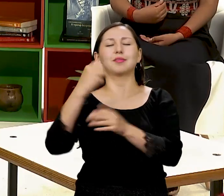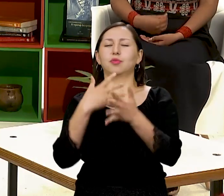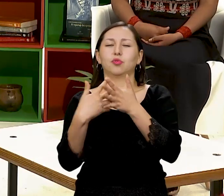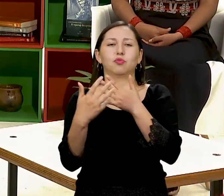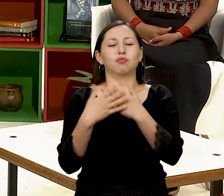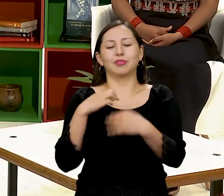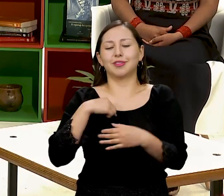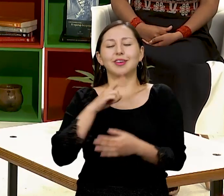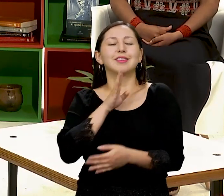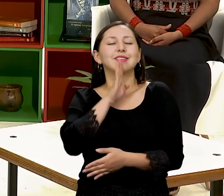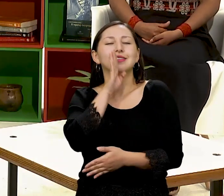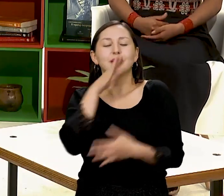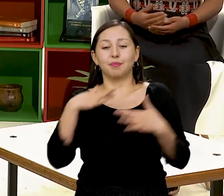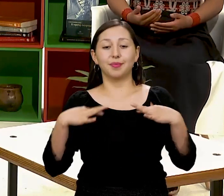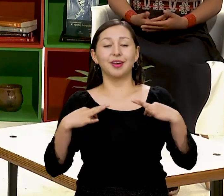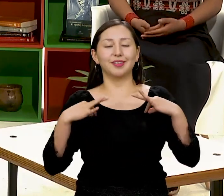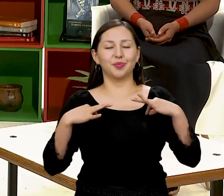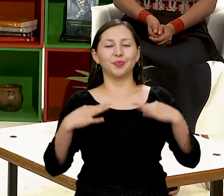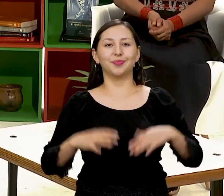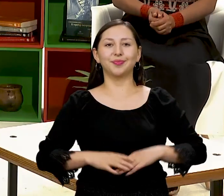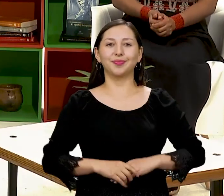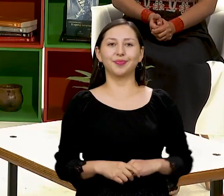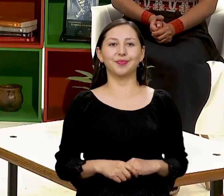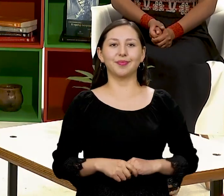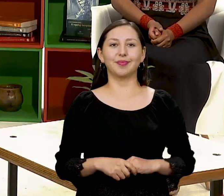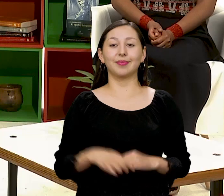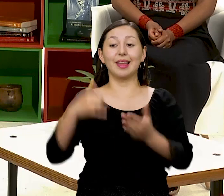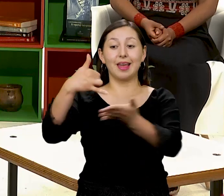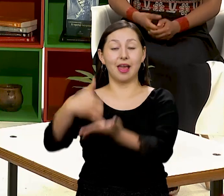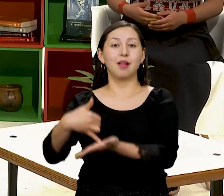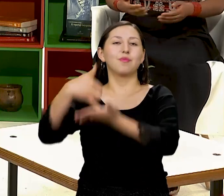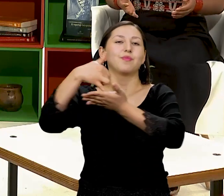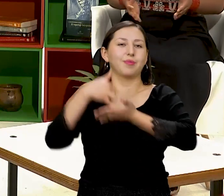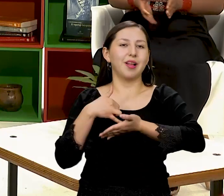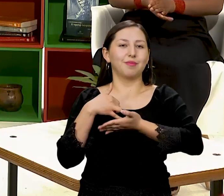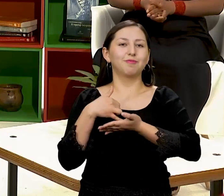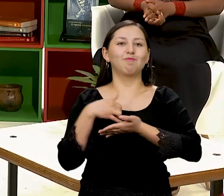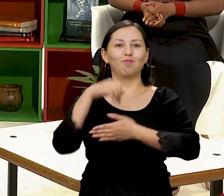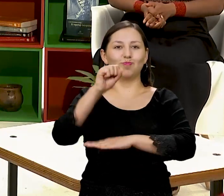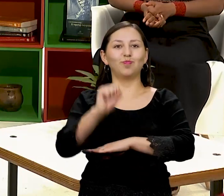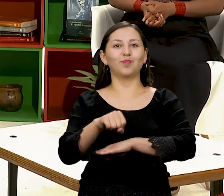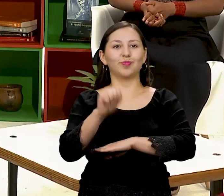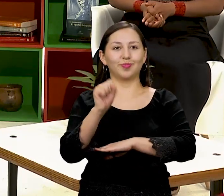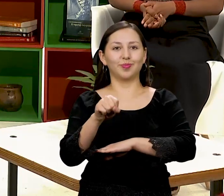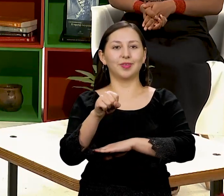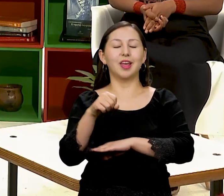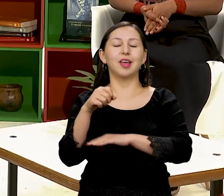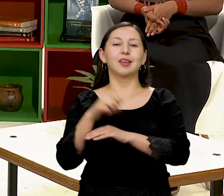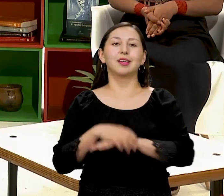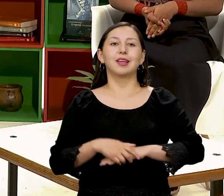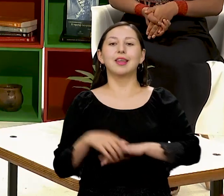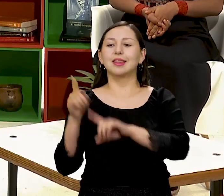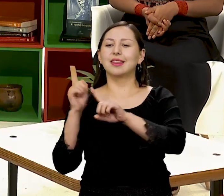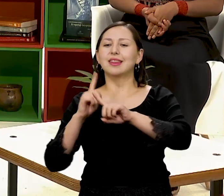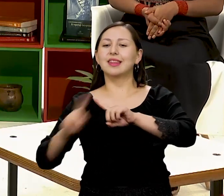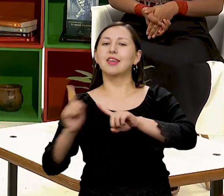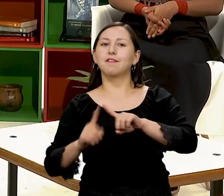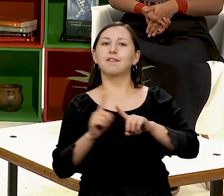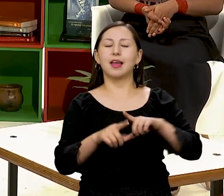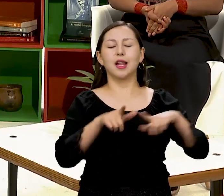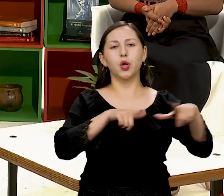Bonilla, una mujer quichua. Para este premio, yo estuve dentro de Fundación